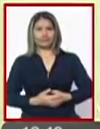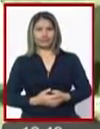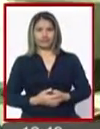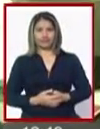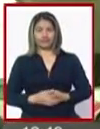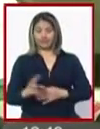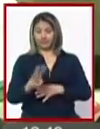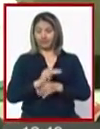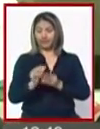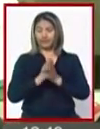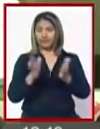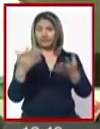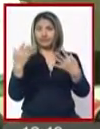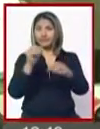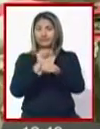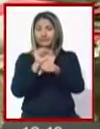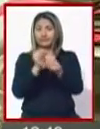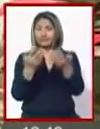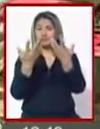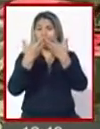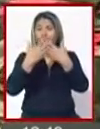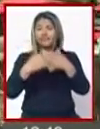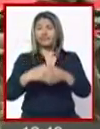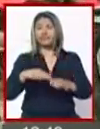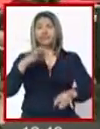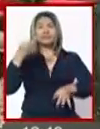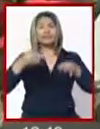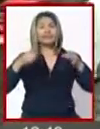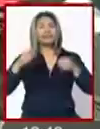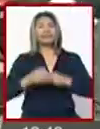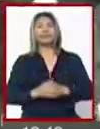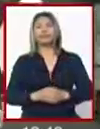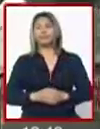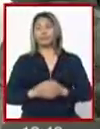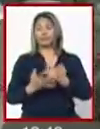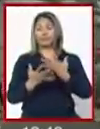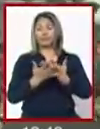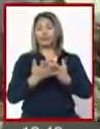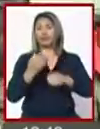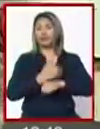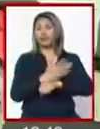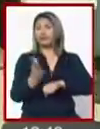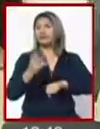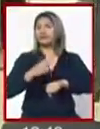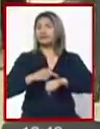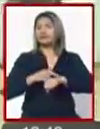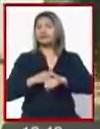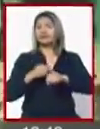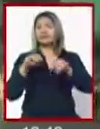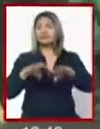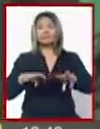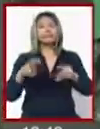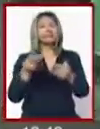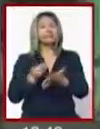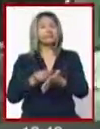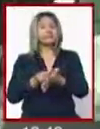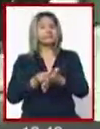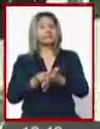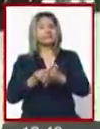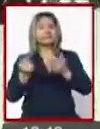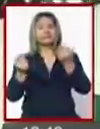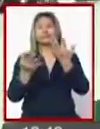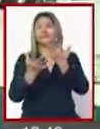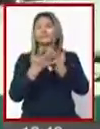señaló que el Ministerio Público trabajó en coordinación con el órgano judicial y régimen penitenciario durante las jornadas de descongestionamiento en